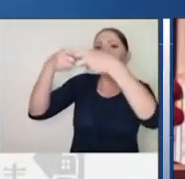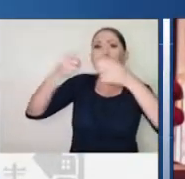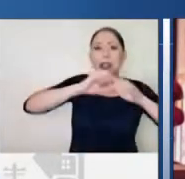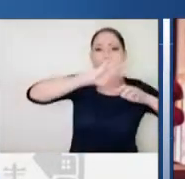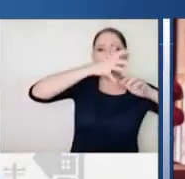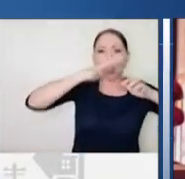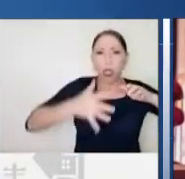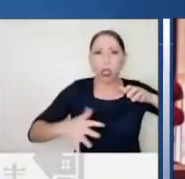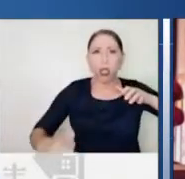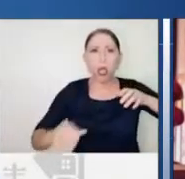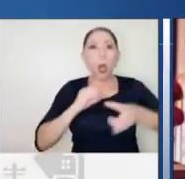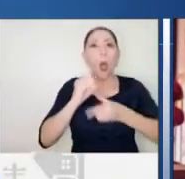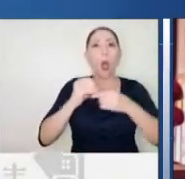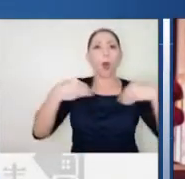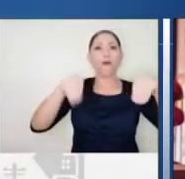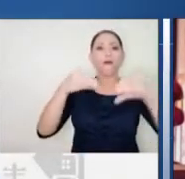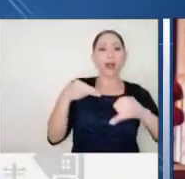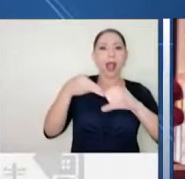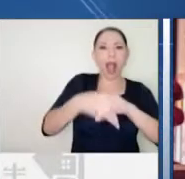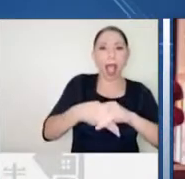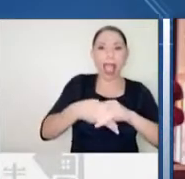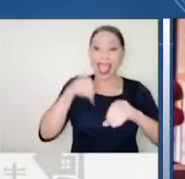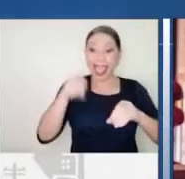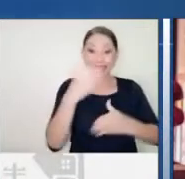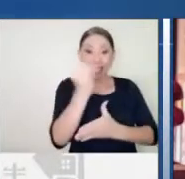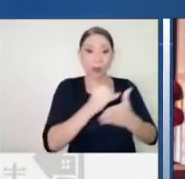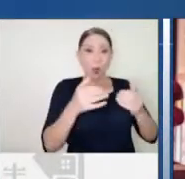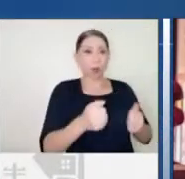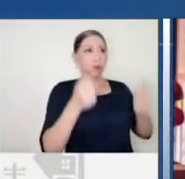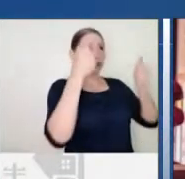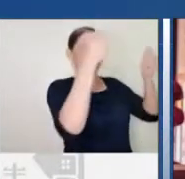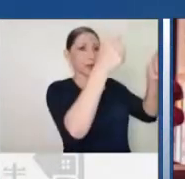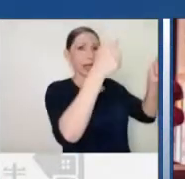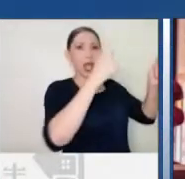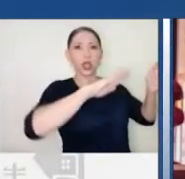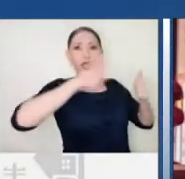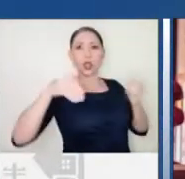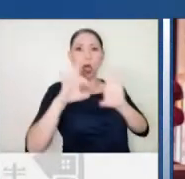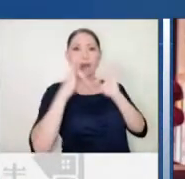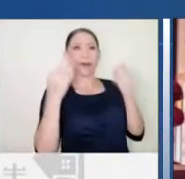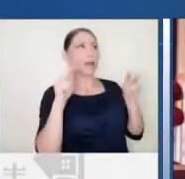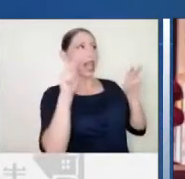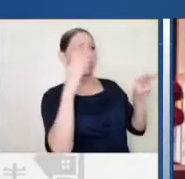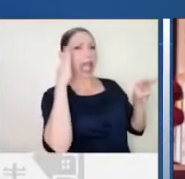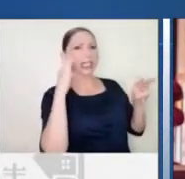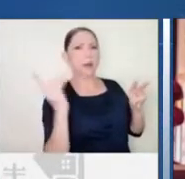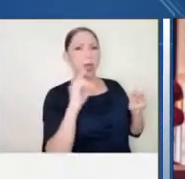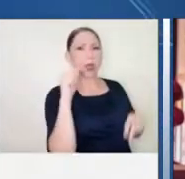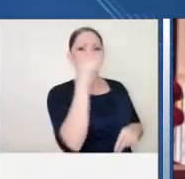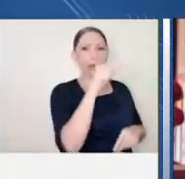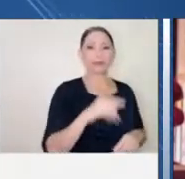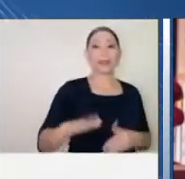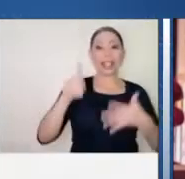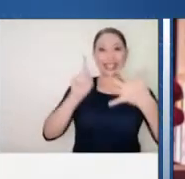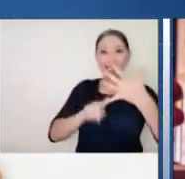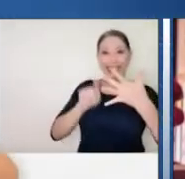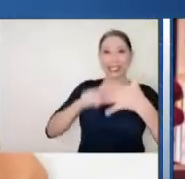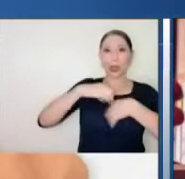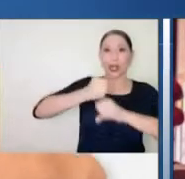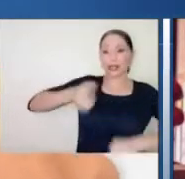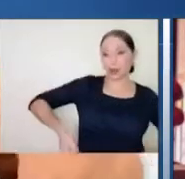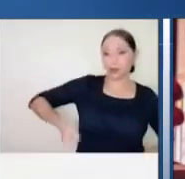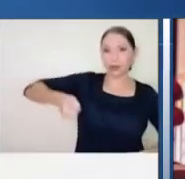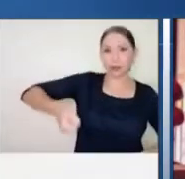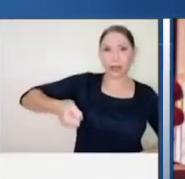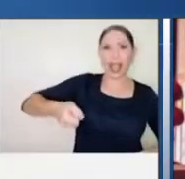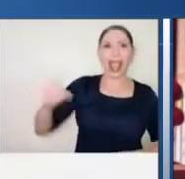sismo. La modalidad nocturna la hicimos por 2 razones. Una, porque un sismo puede ocurrir a cualquier hora, en cualquier lugar,